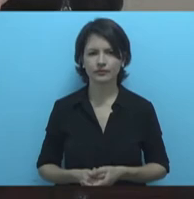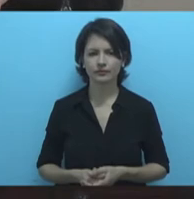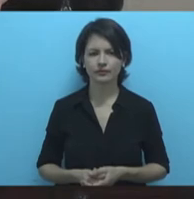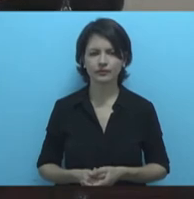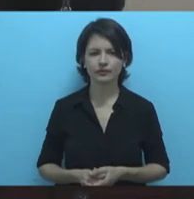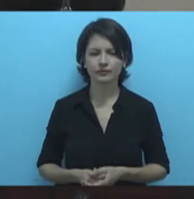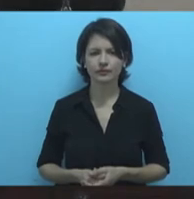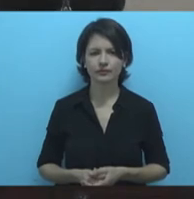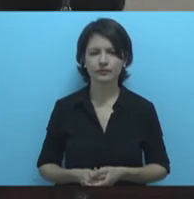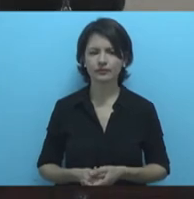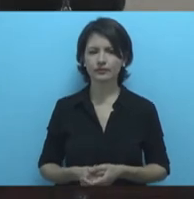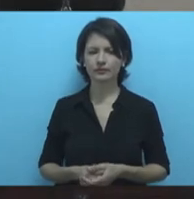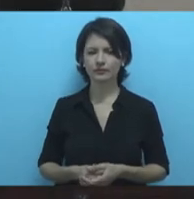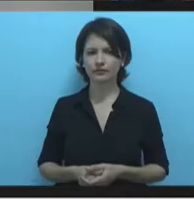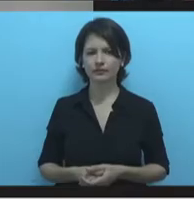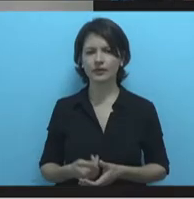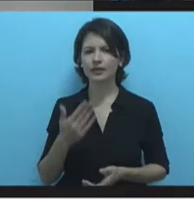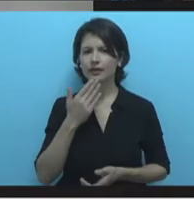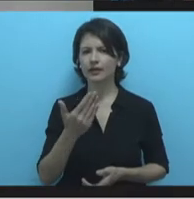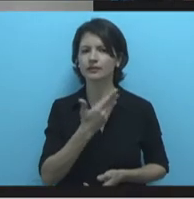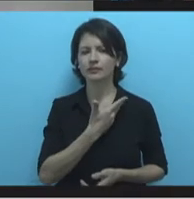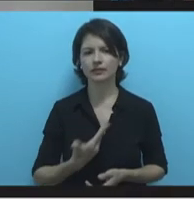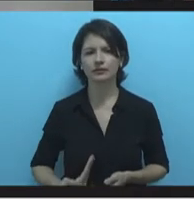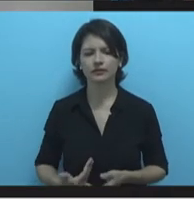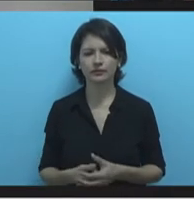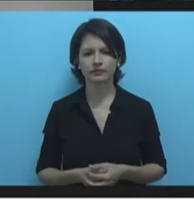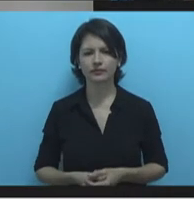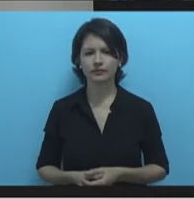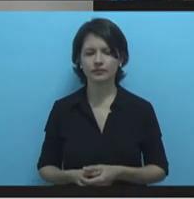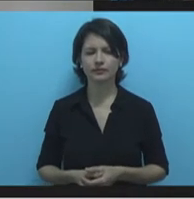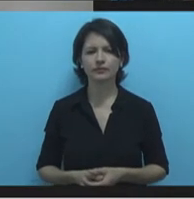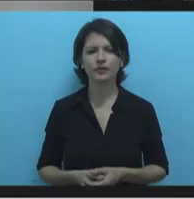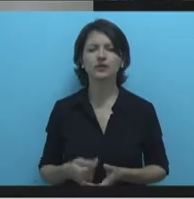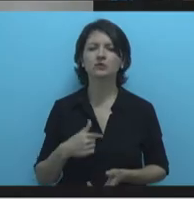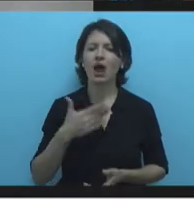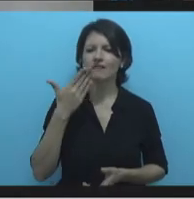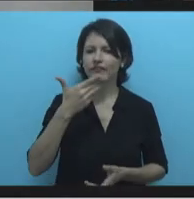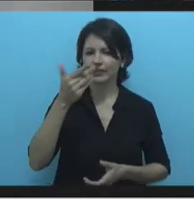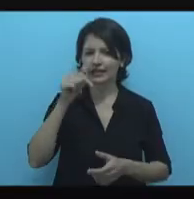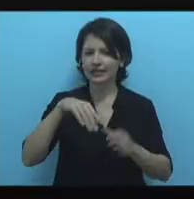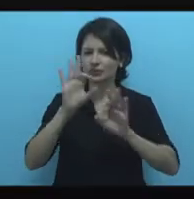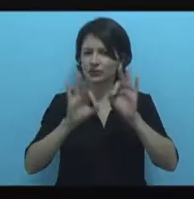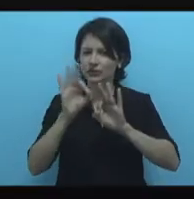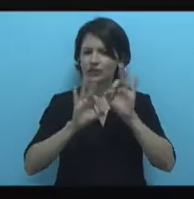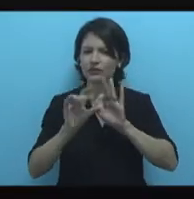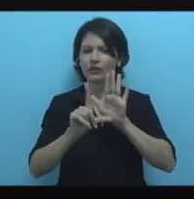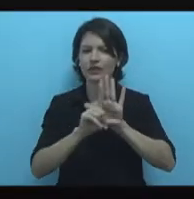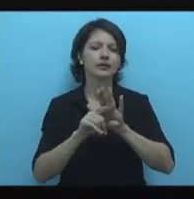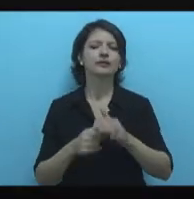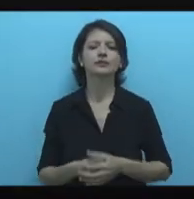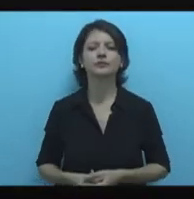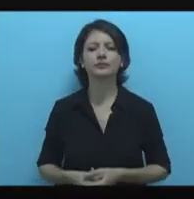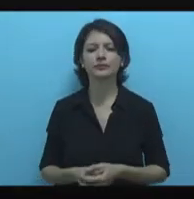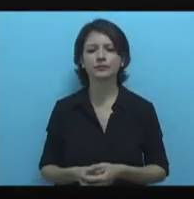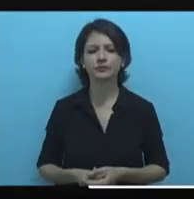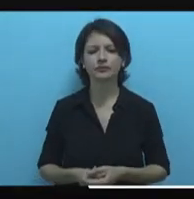gracias señor presidente quería hacer referencia a este proyecto que es un proyecto unificado y